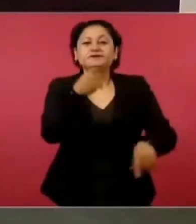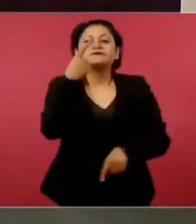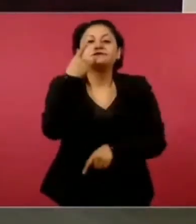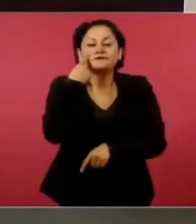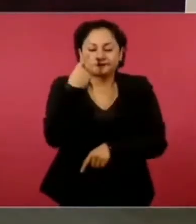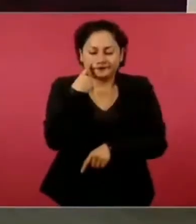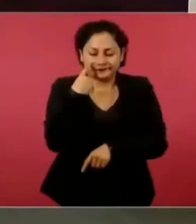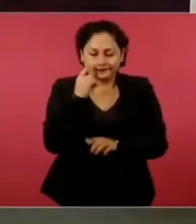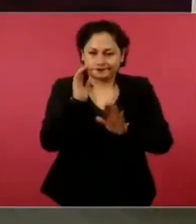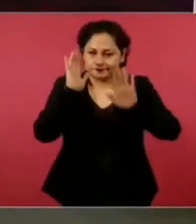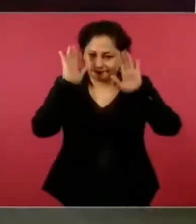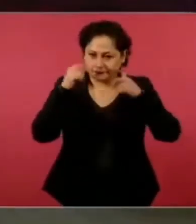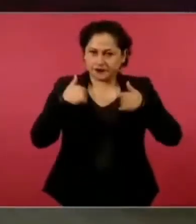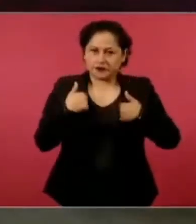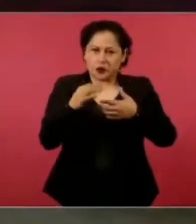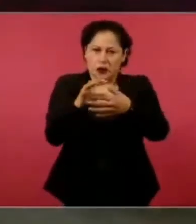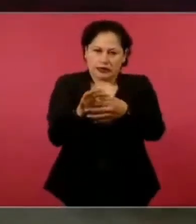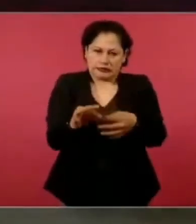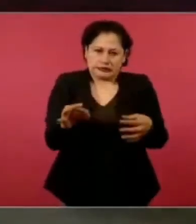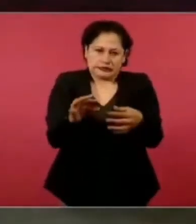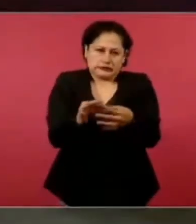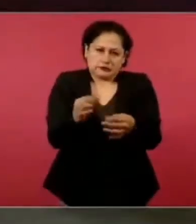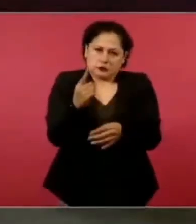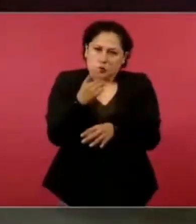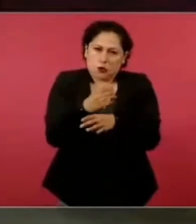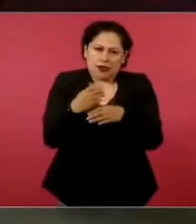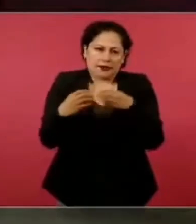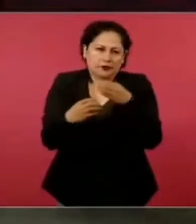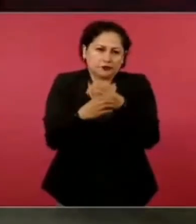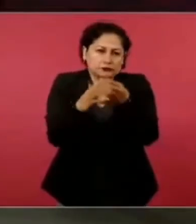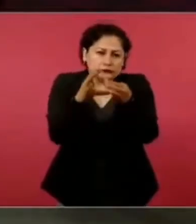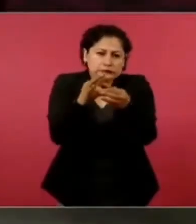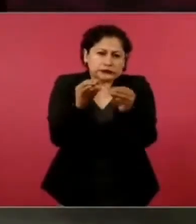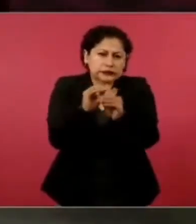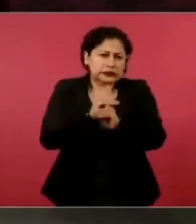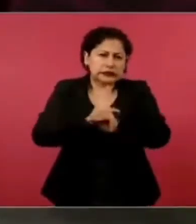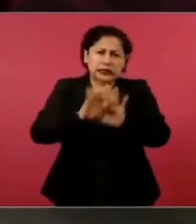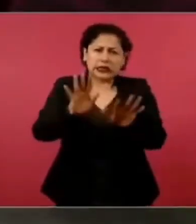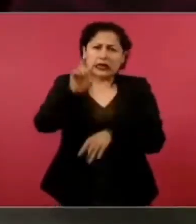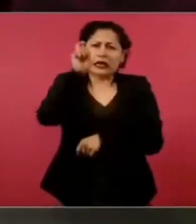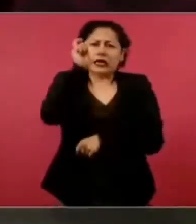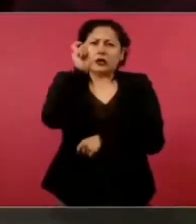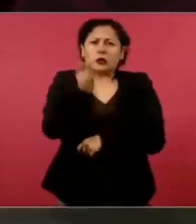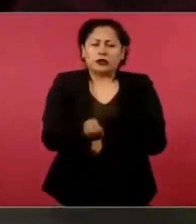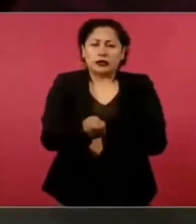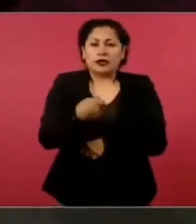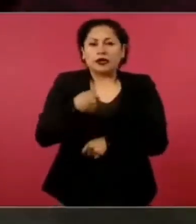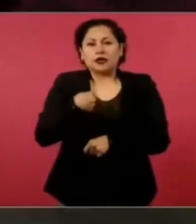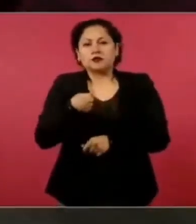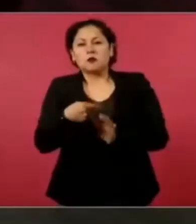es nada más reafirmar lo que es México, que es nuestro país.